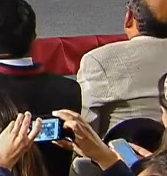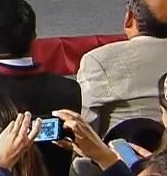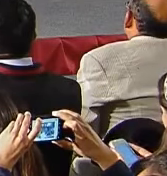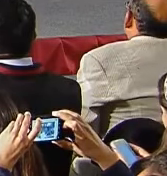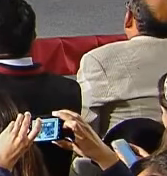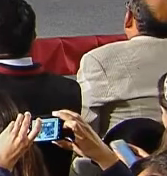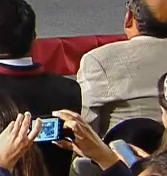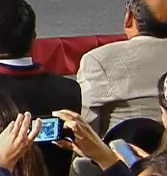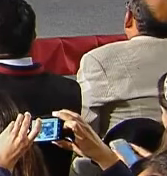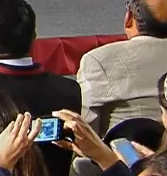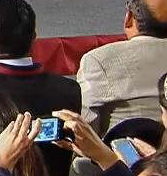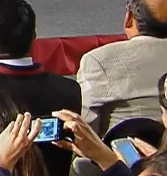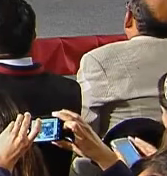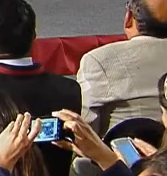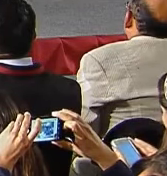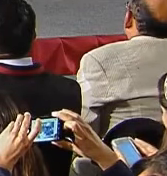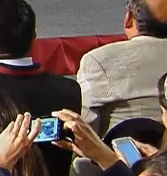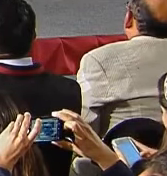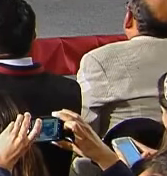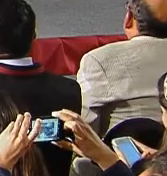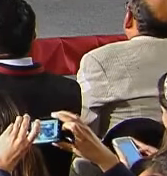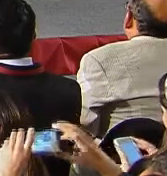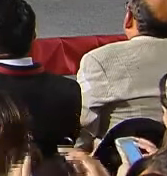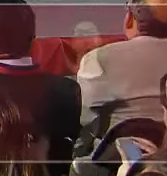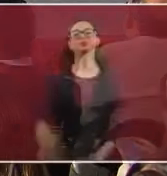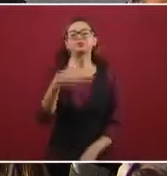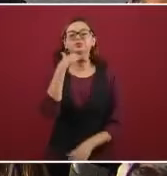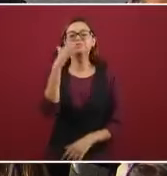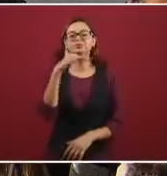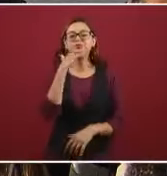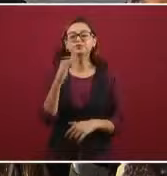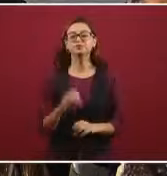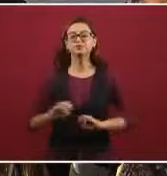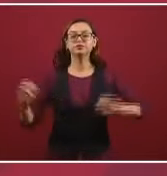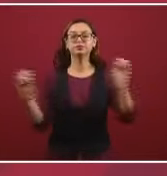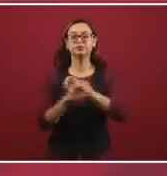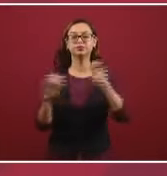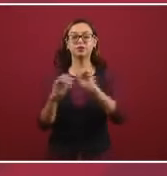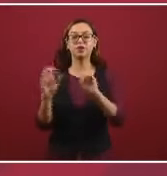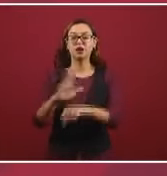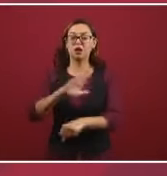Cero corrupción, cero impunidad.